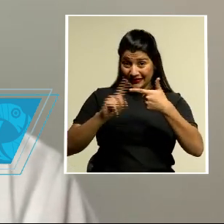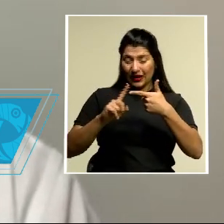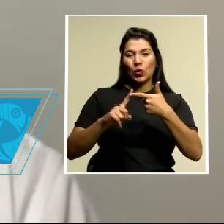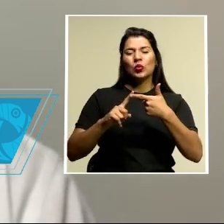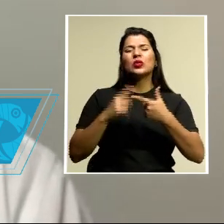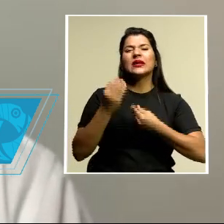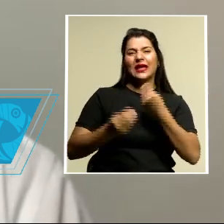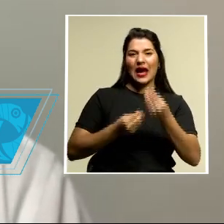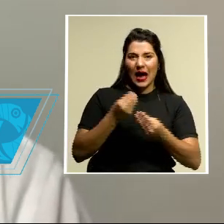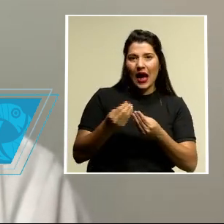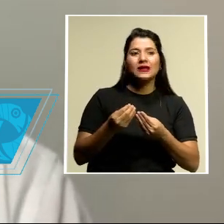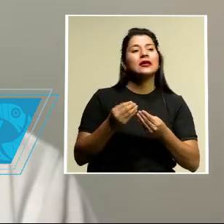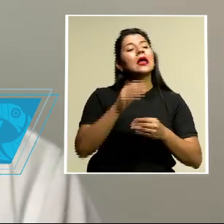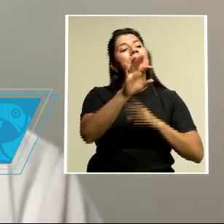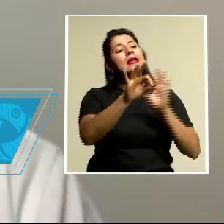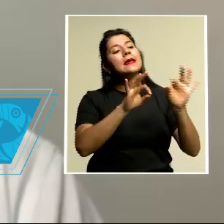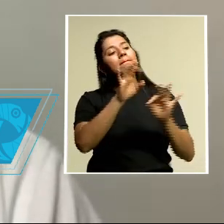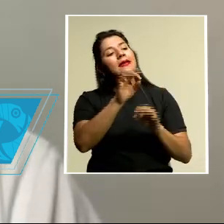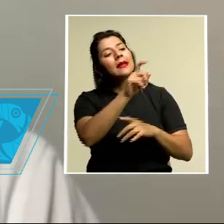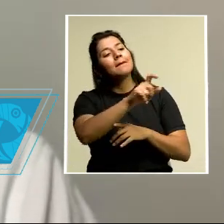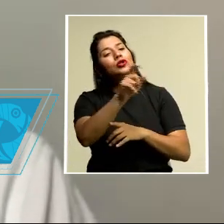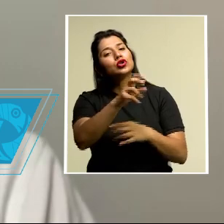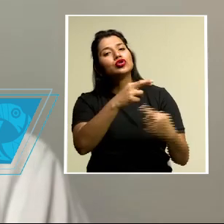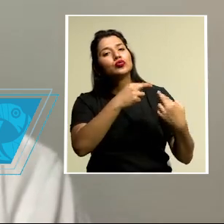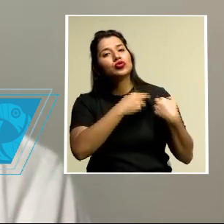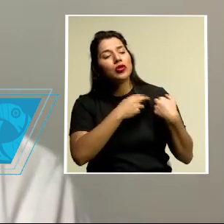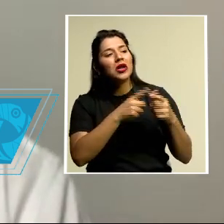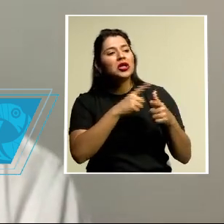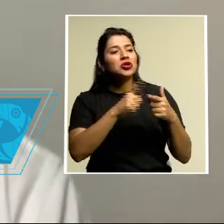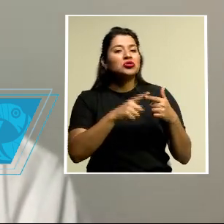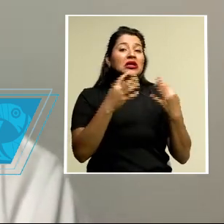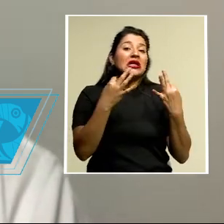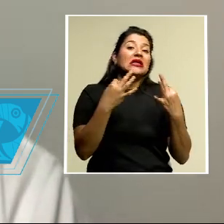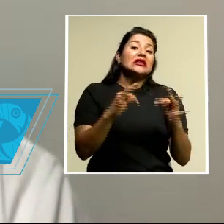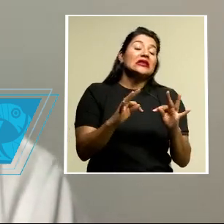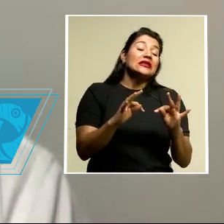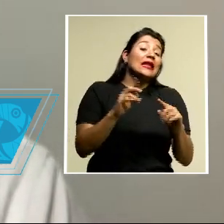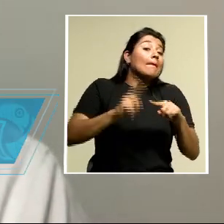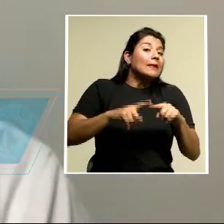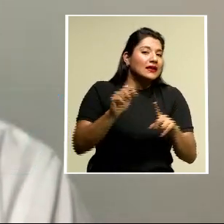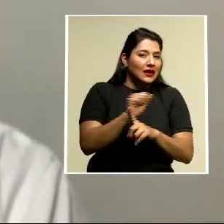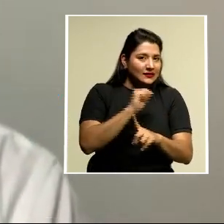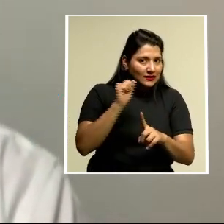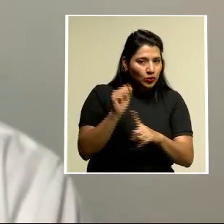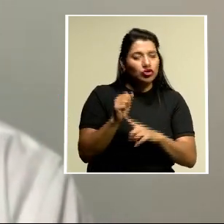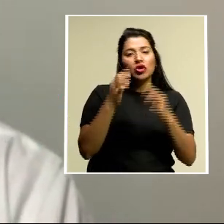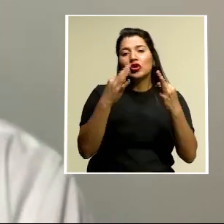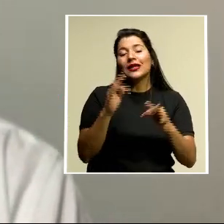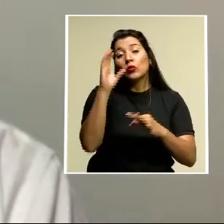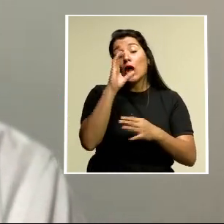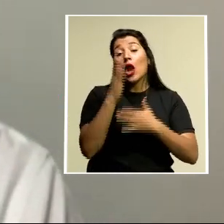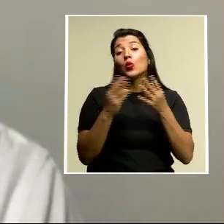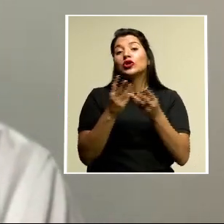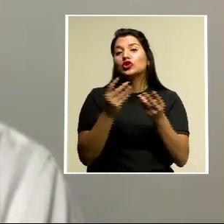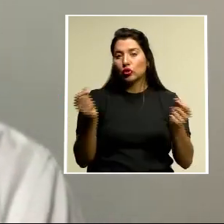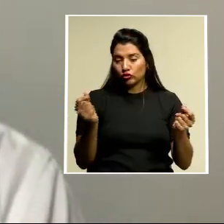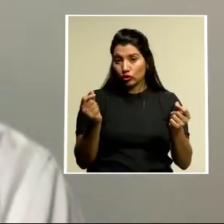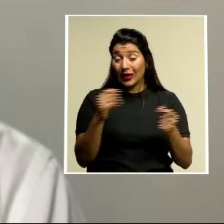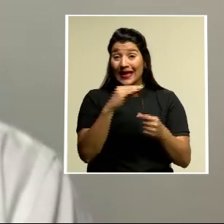un tiempo límite establecido. Señala el Código Procesal Penal que solo que tiene que ser un tiempo razonable, y eso es